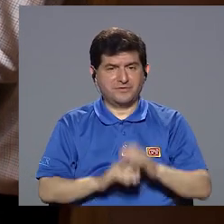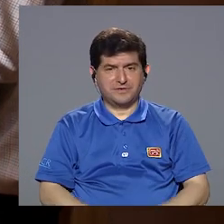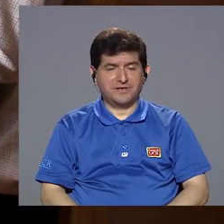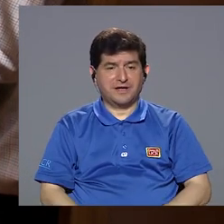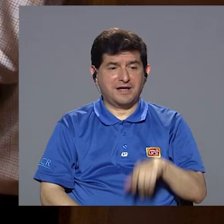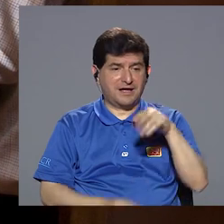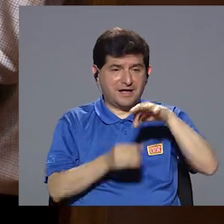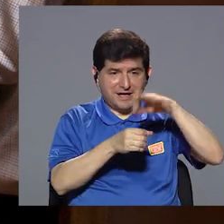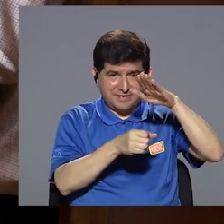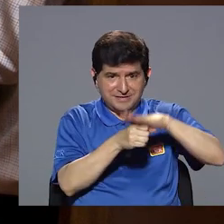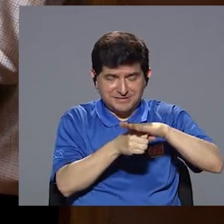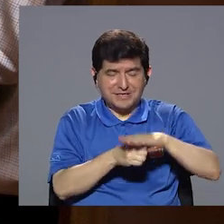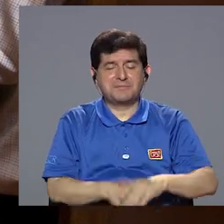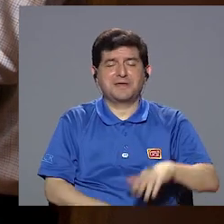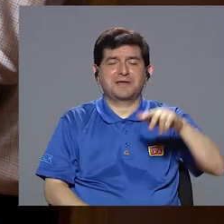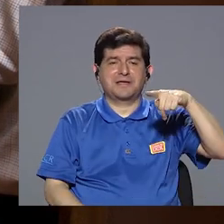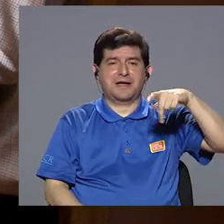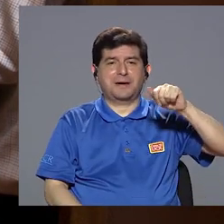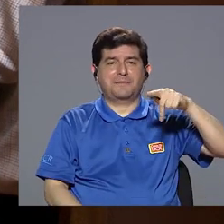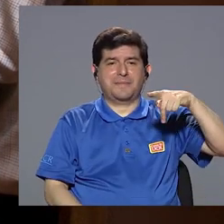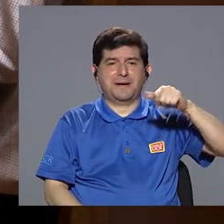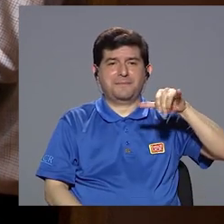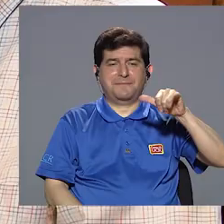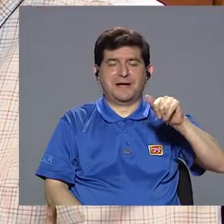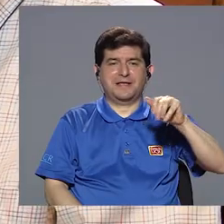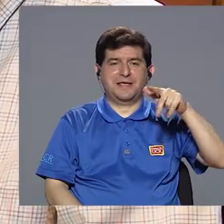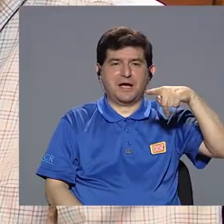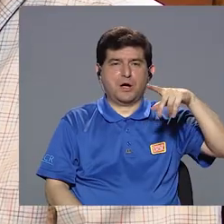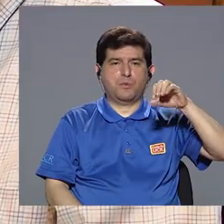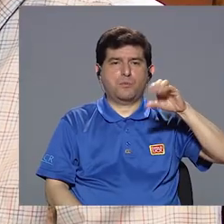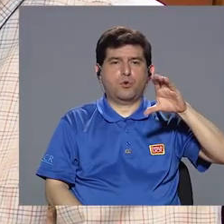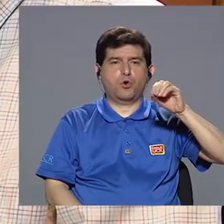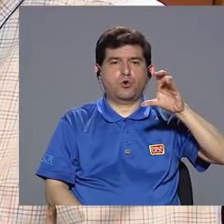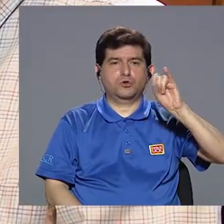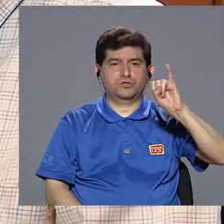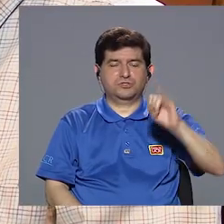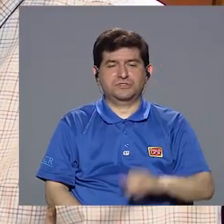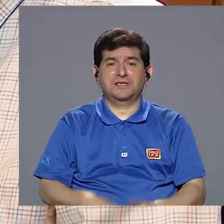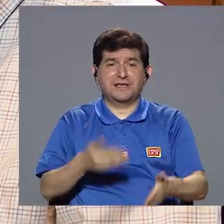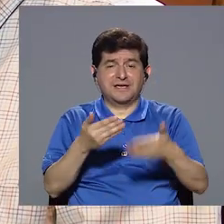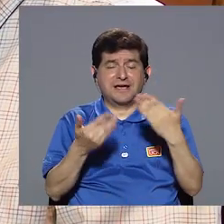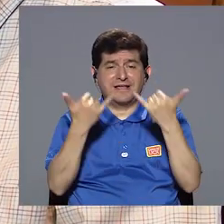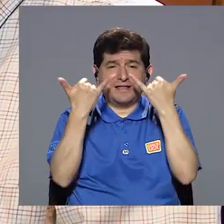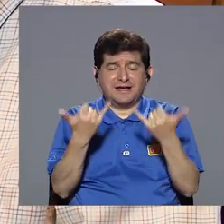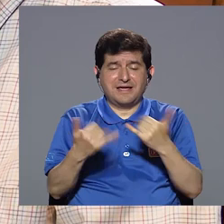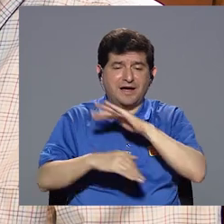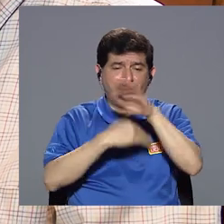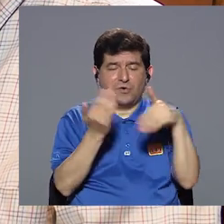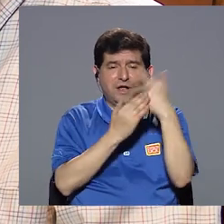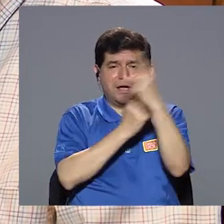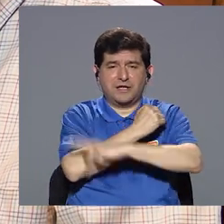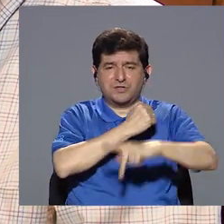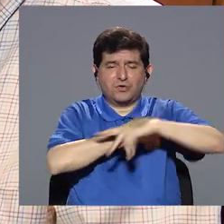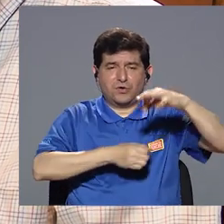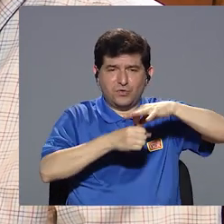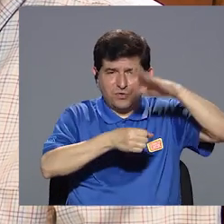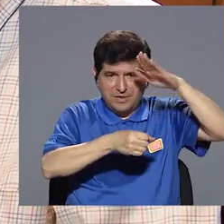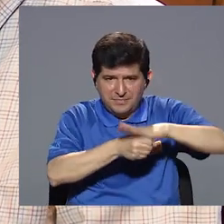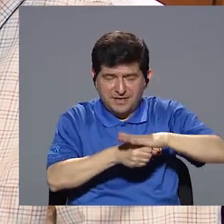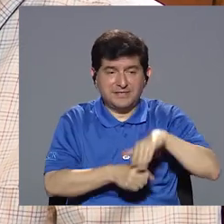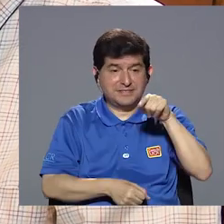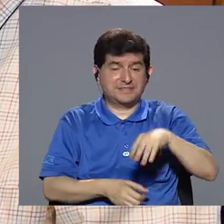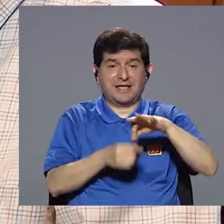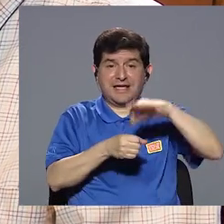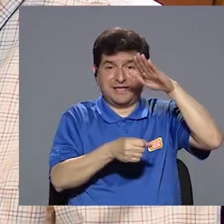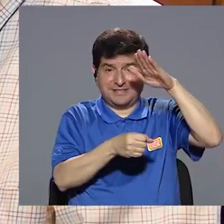la semilla de la papaya a pocos y que es ahora en la papaya que prácticamente se siembra en todo el país